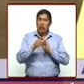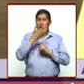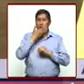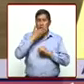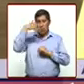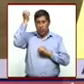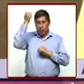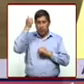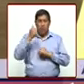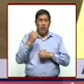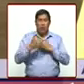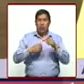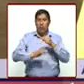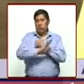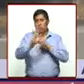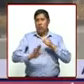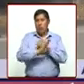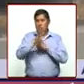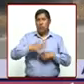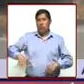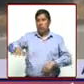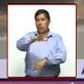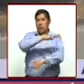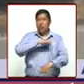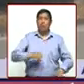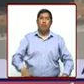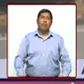mejorar, contribuir a la protección del medio ambiente?